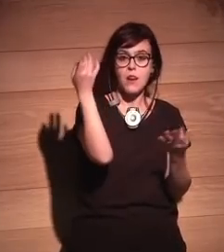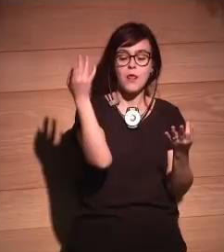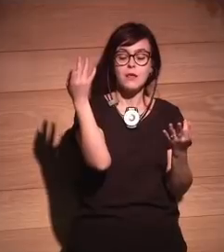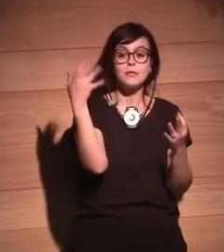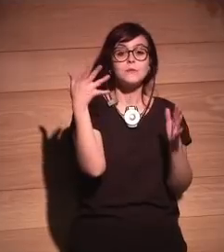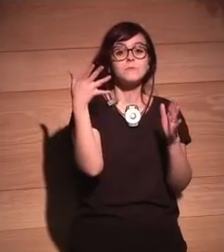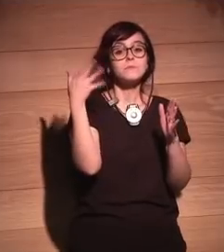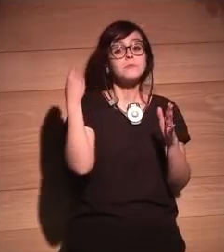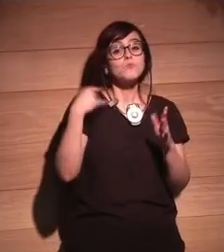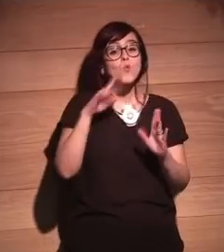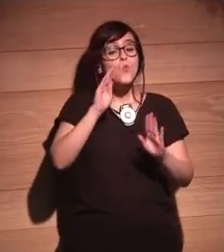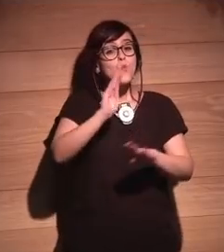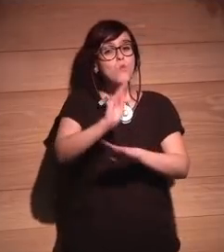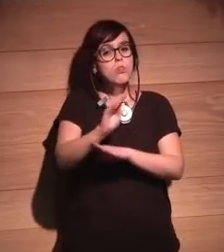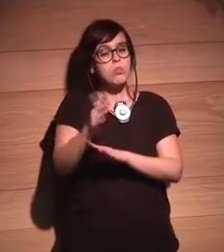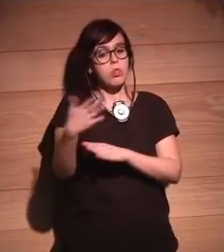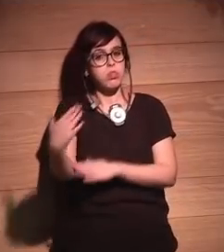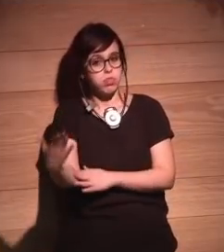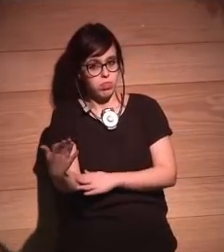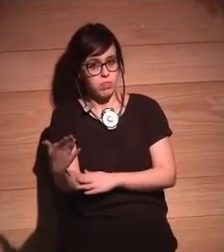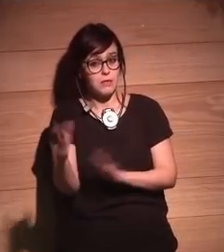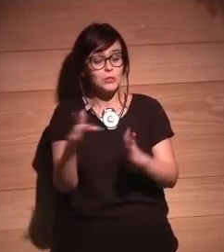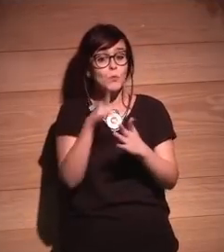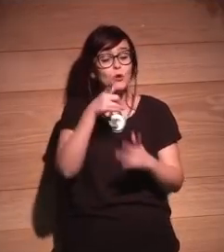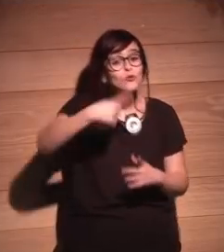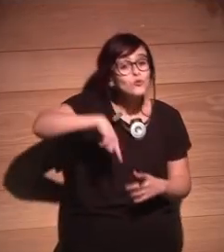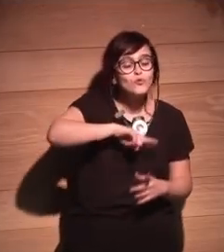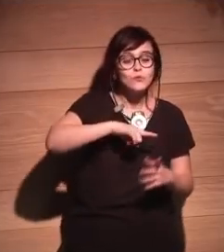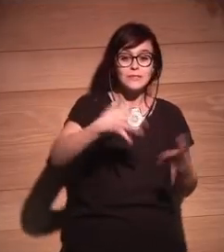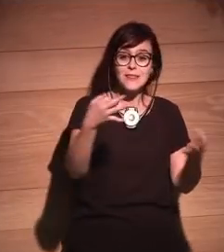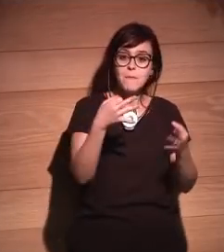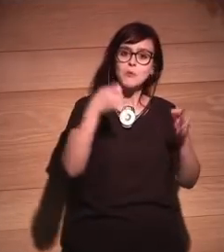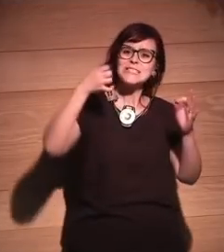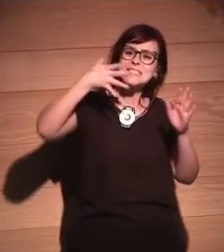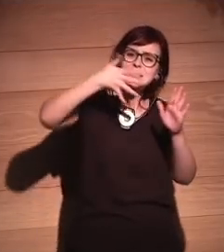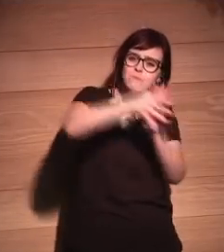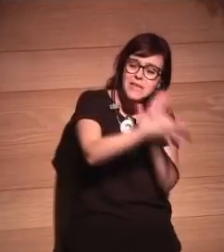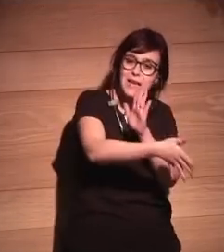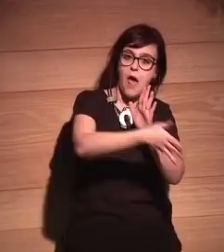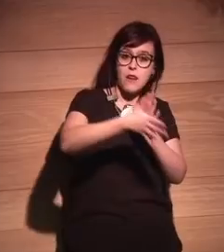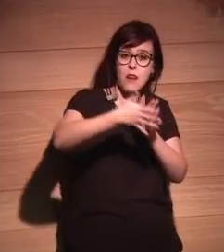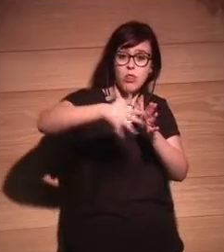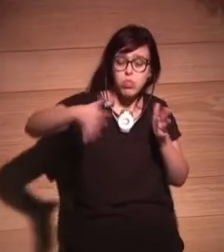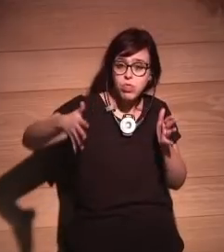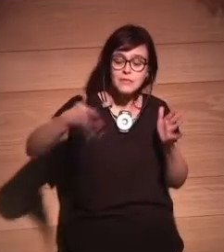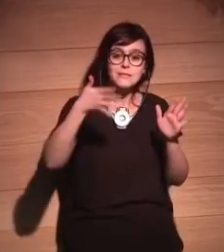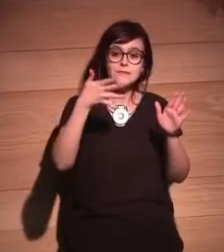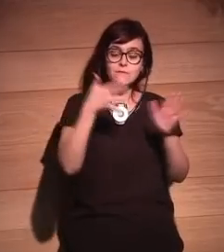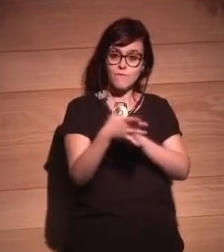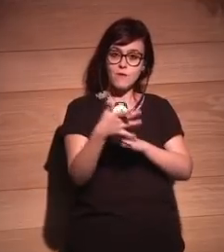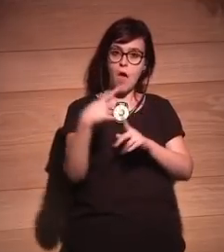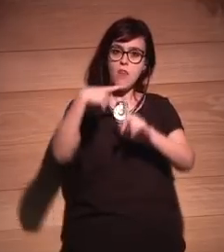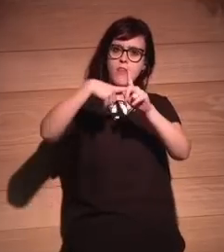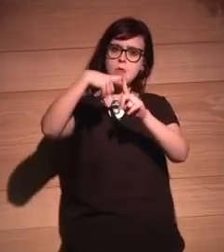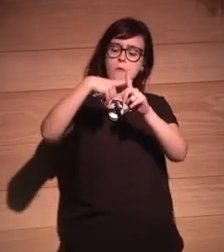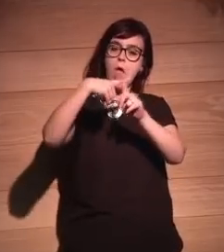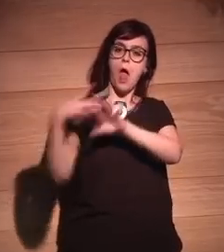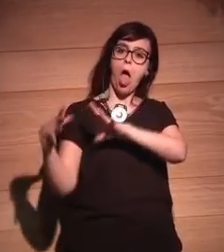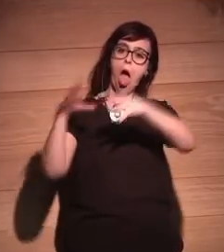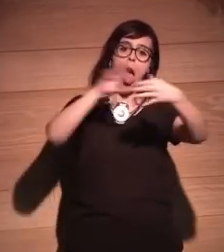proceso. Realizamos el trabajo de explicación, de vulgarización, y los lectores